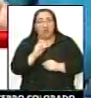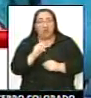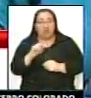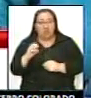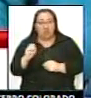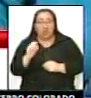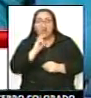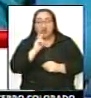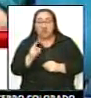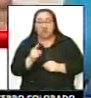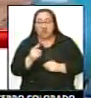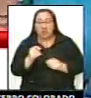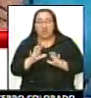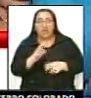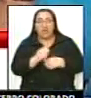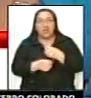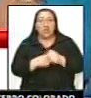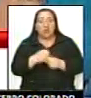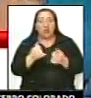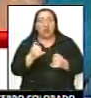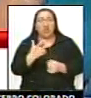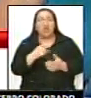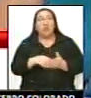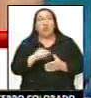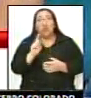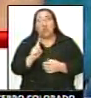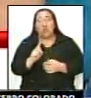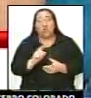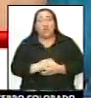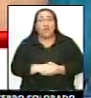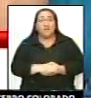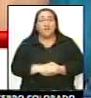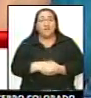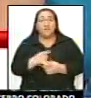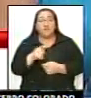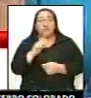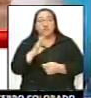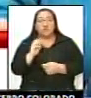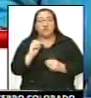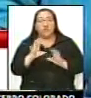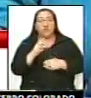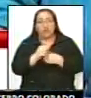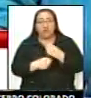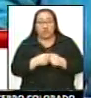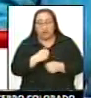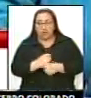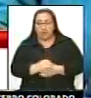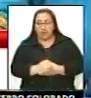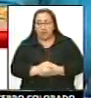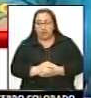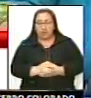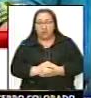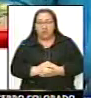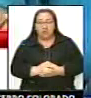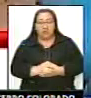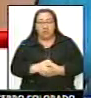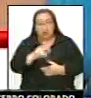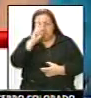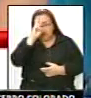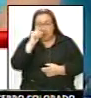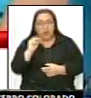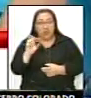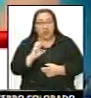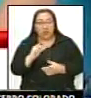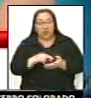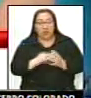de Estados Unidos a 10 años ahora está en 3.1, un bono a 10 años del Perú en dólares